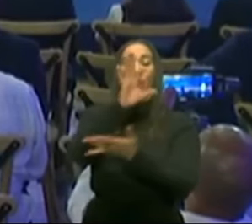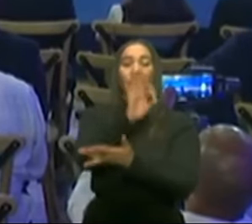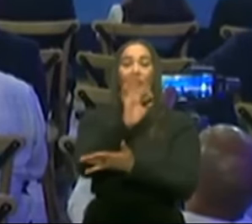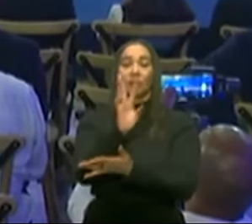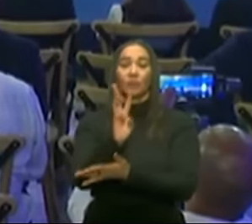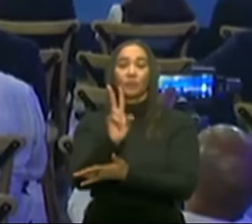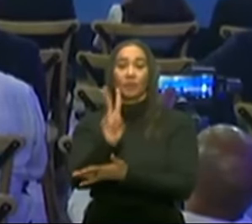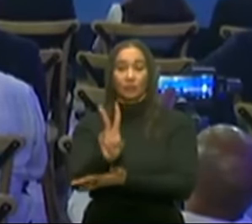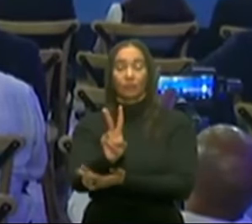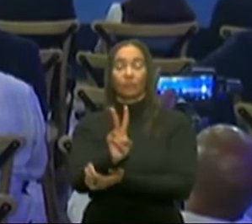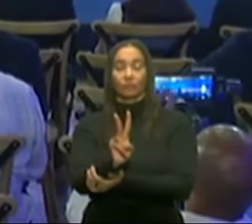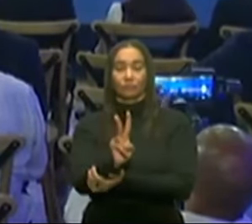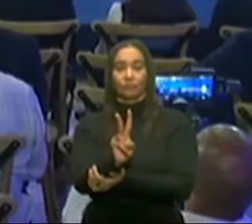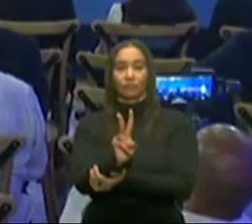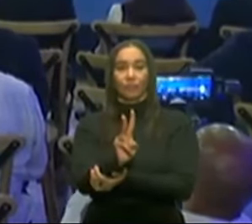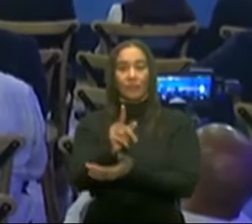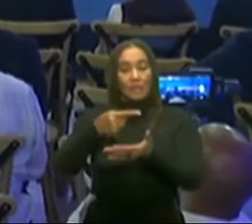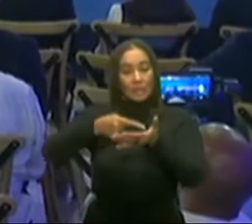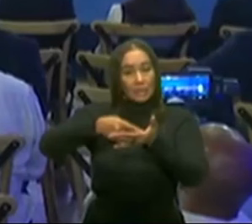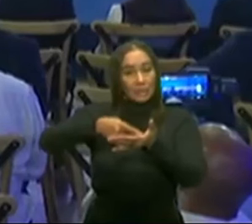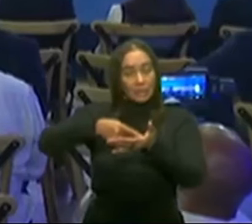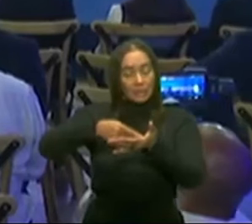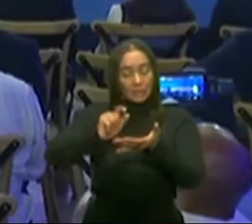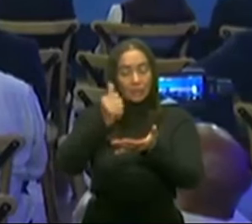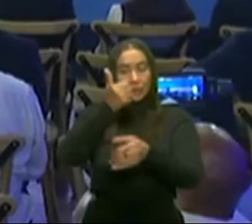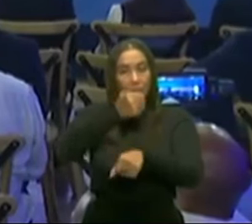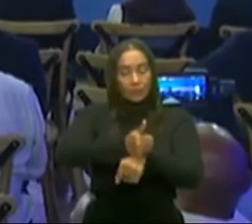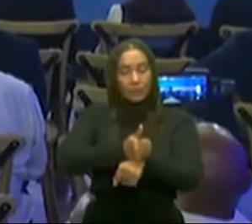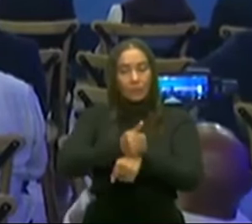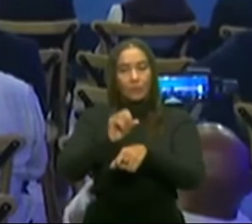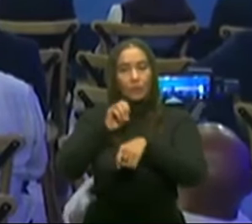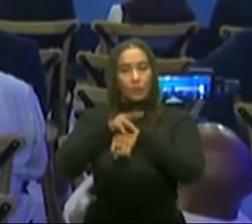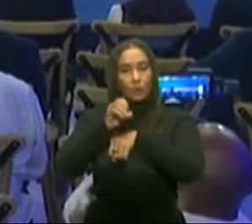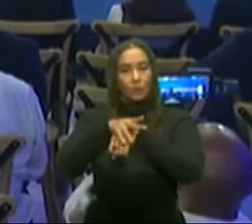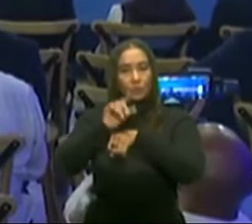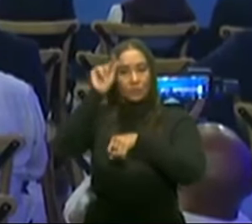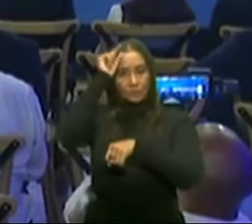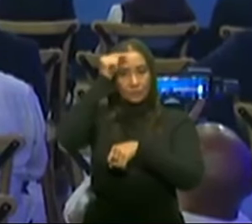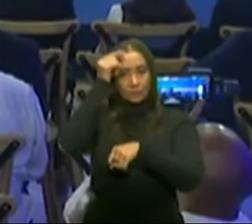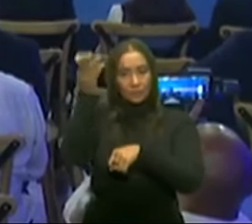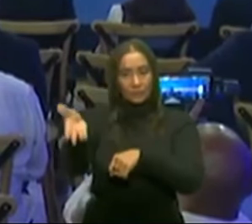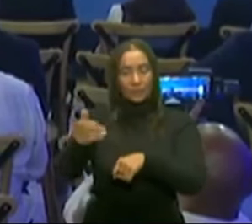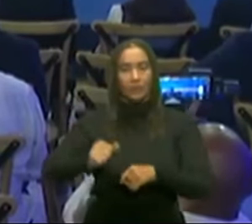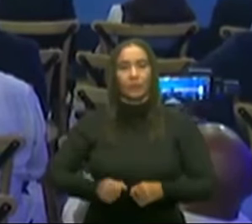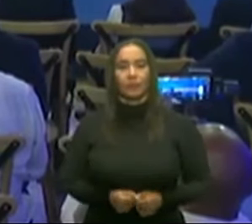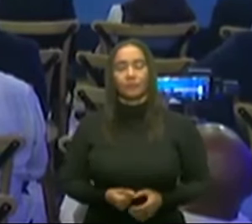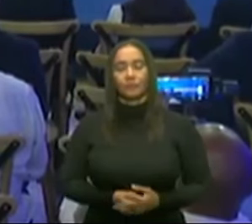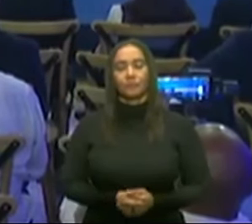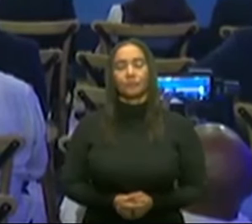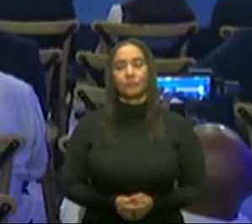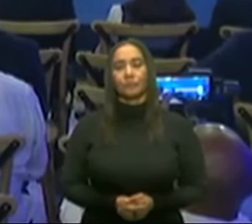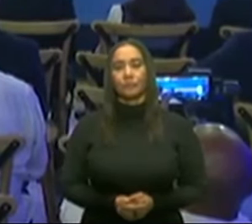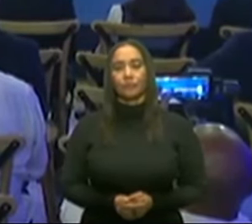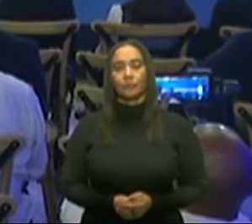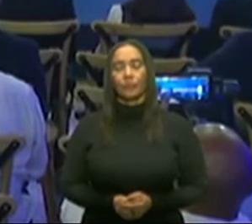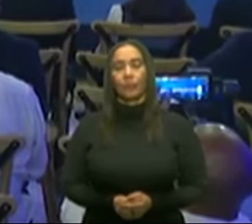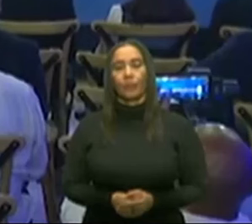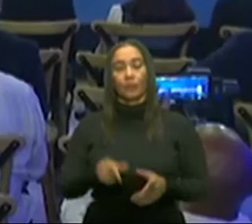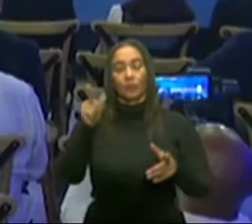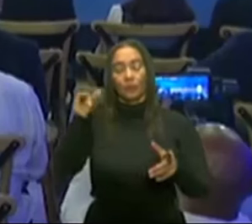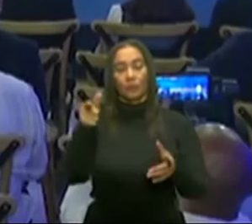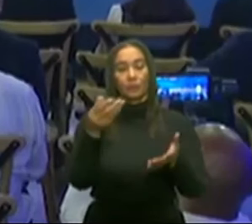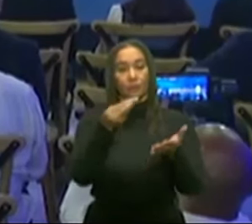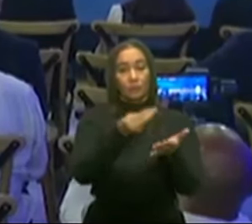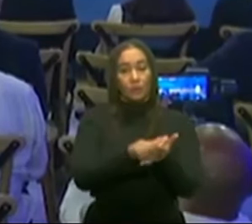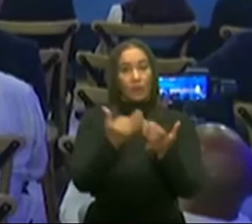1962, expedida por el Consejo de Estado, y obviamente no responde al marco